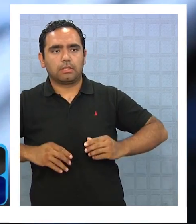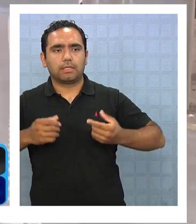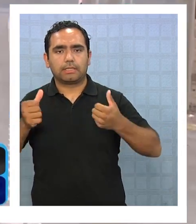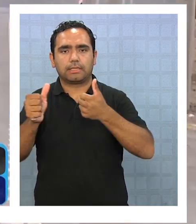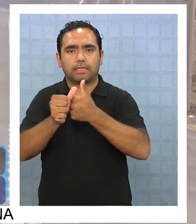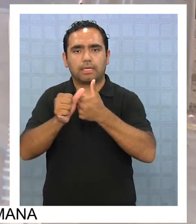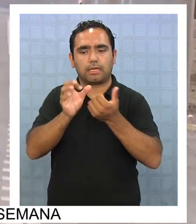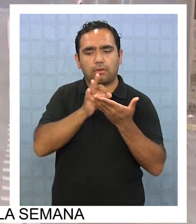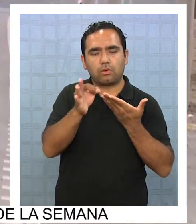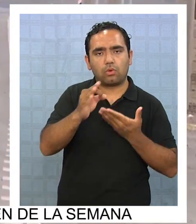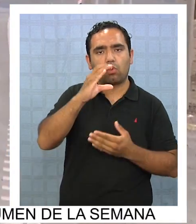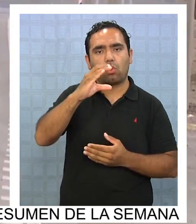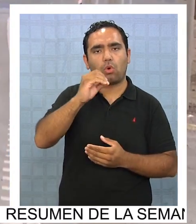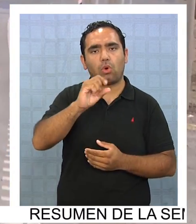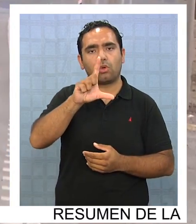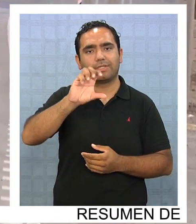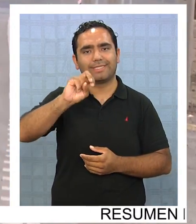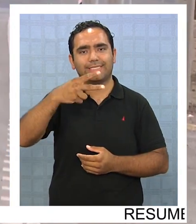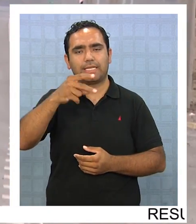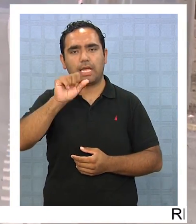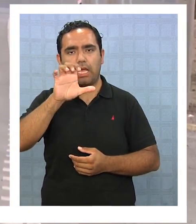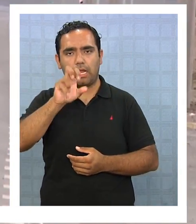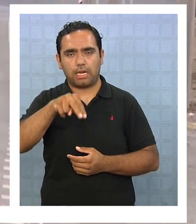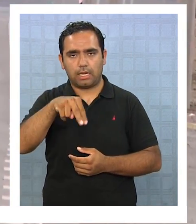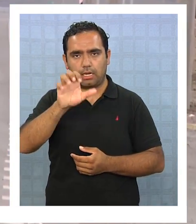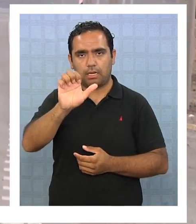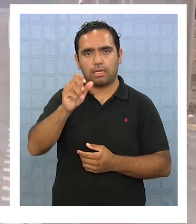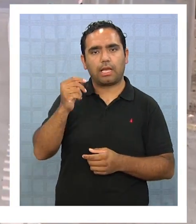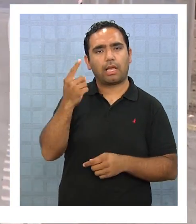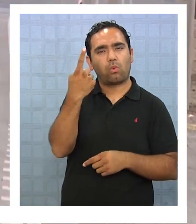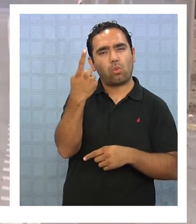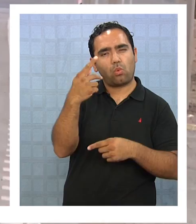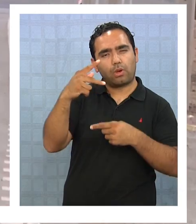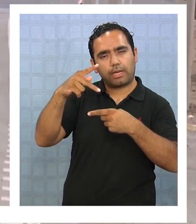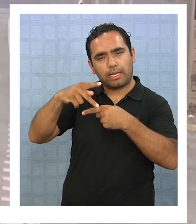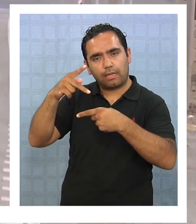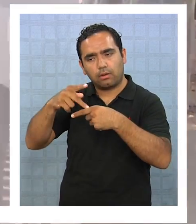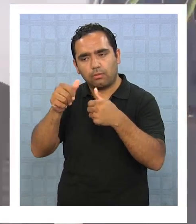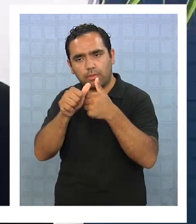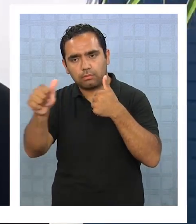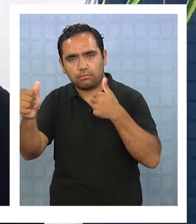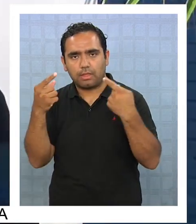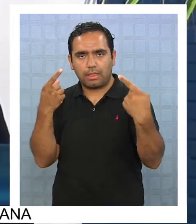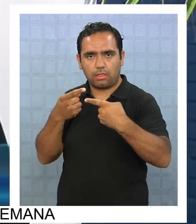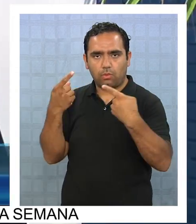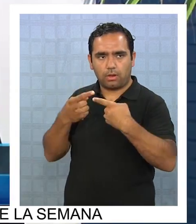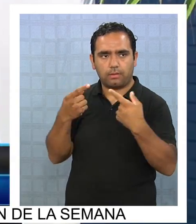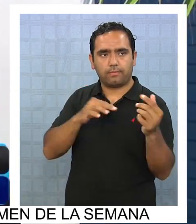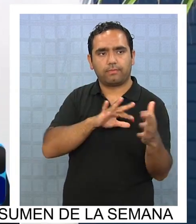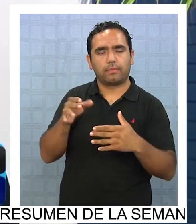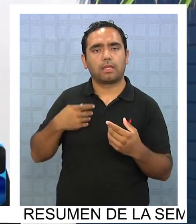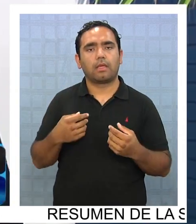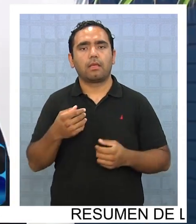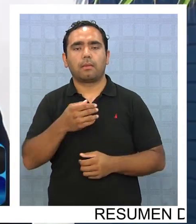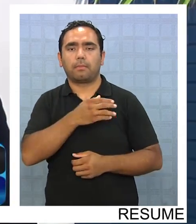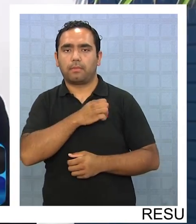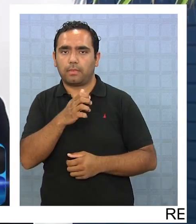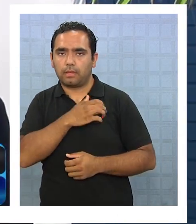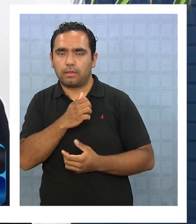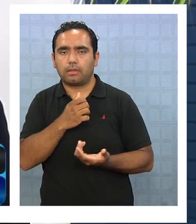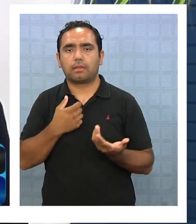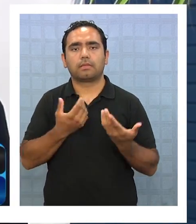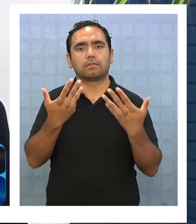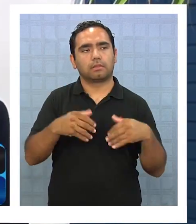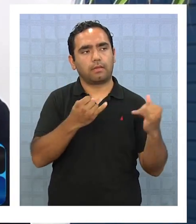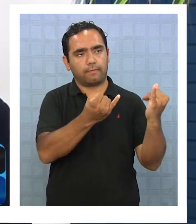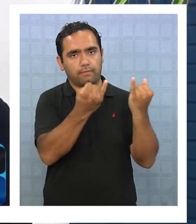Colchane, en un paso no habilitado, a un kilómetro aproximado del control adonero. La Policía de Investigaciones de Chile recepcionó una